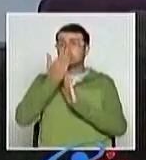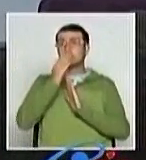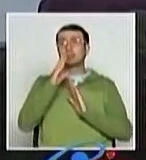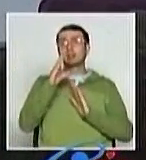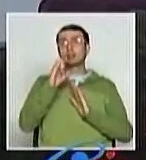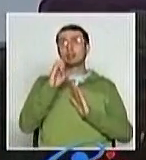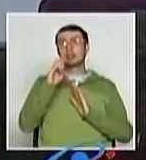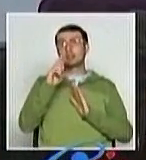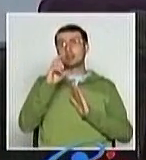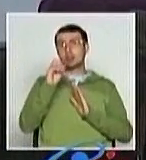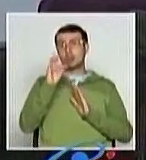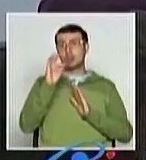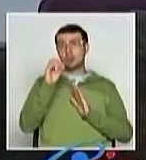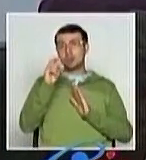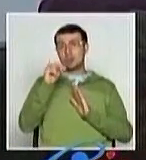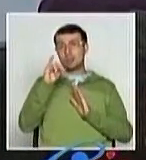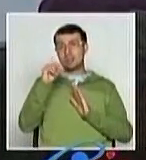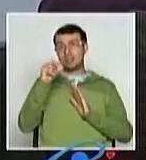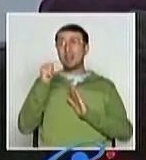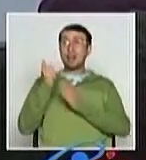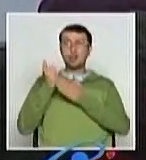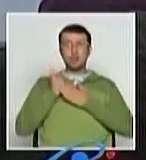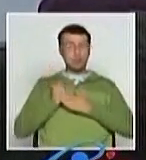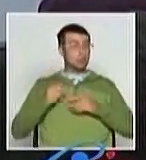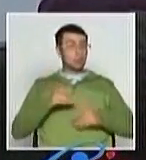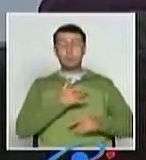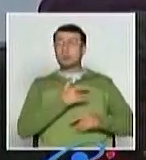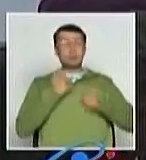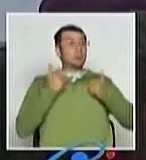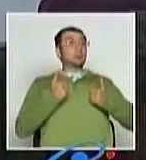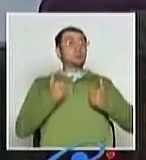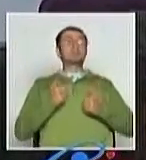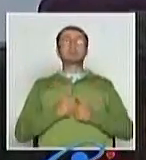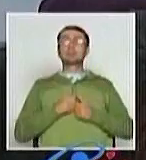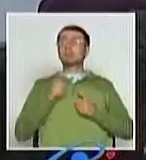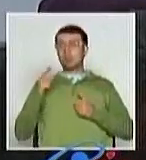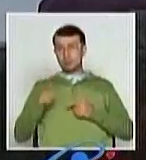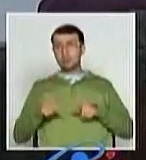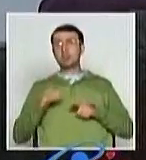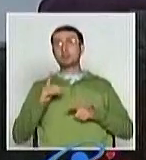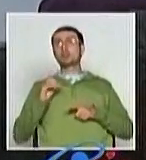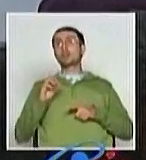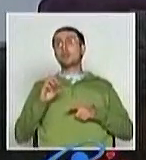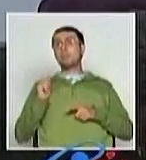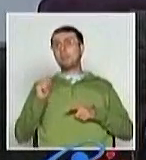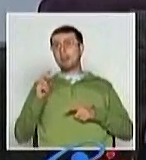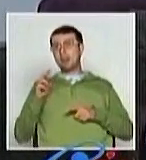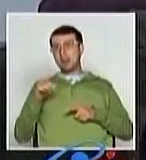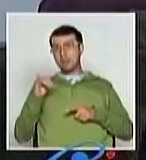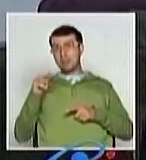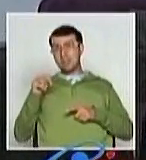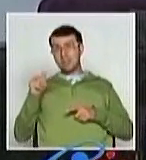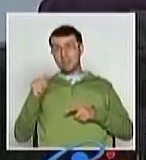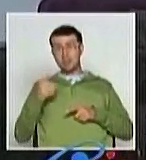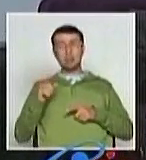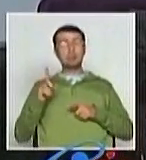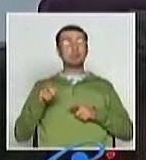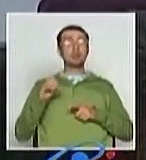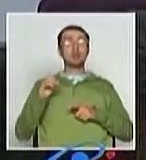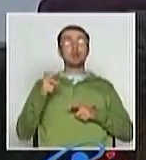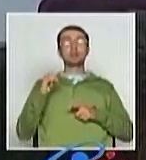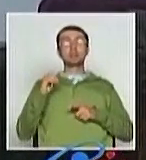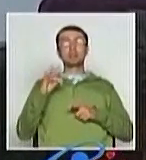neurotransmisor de sentirme bien igualmente con dopamina Y oxitocina entonces ese ser humano ese día tiene